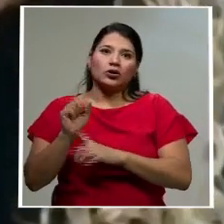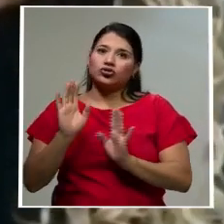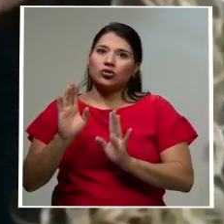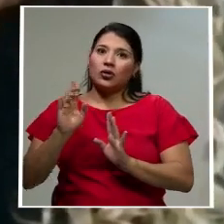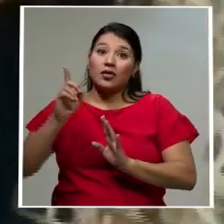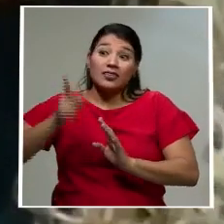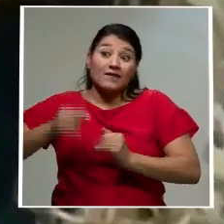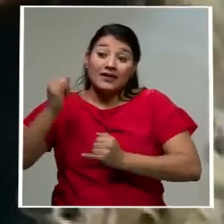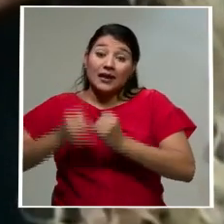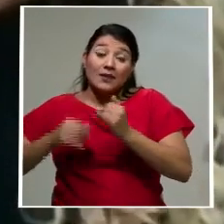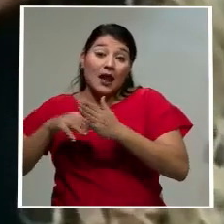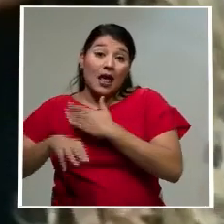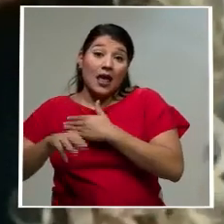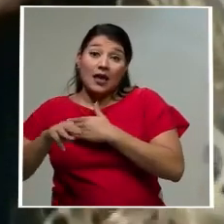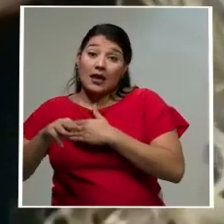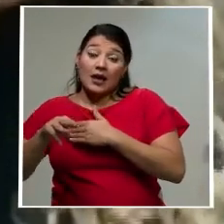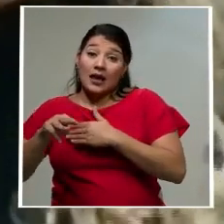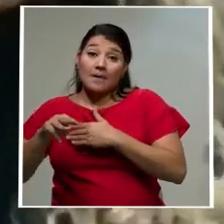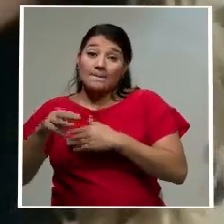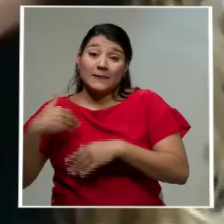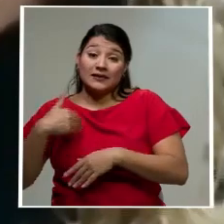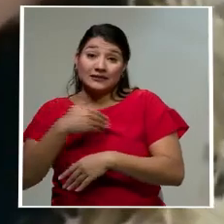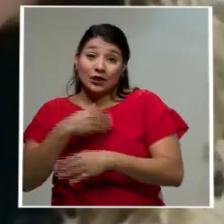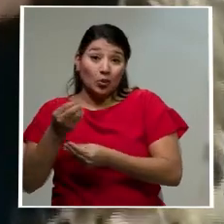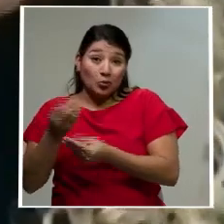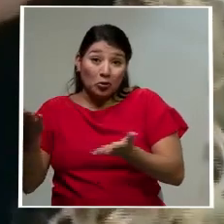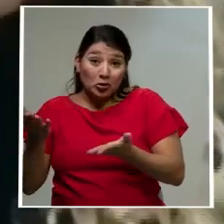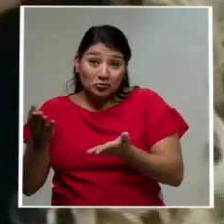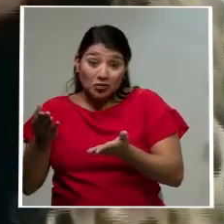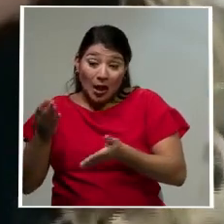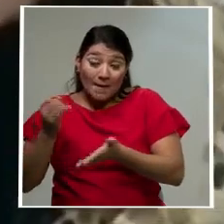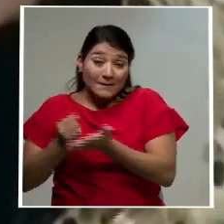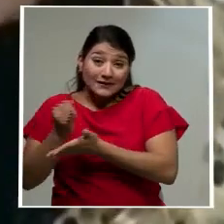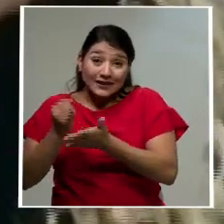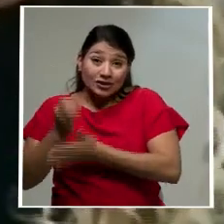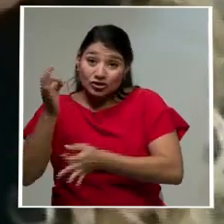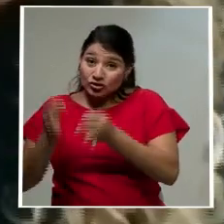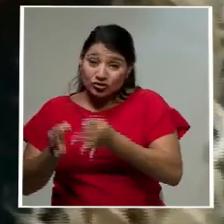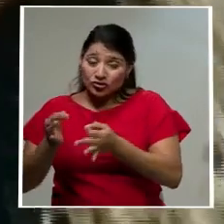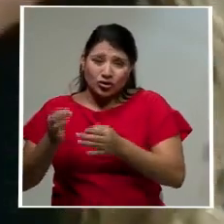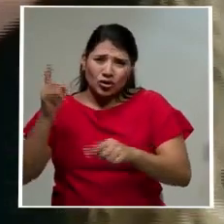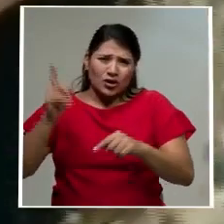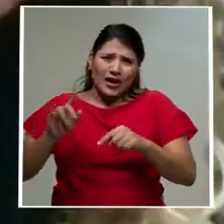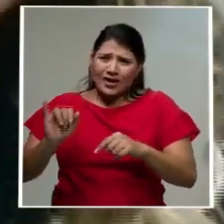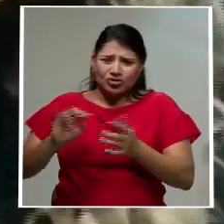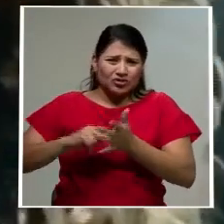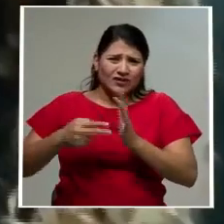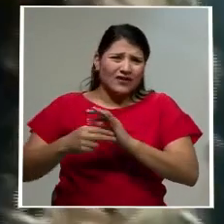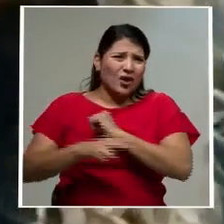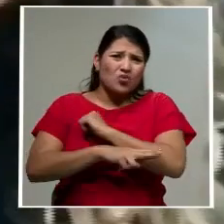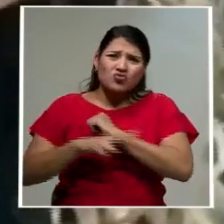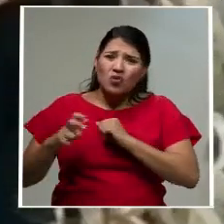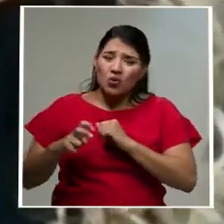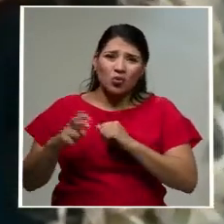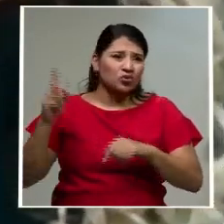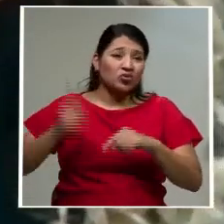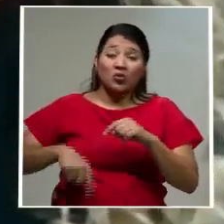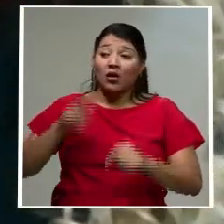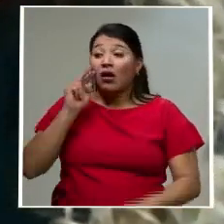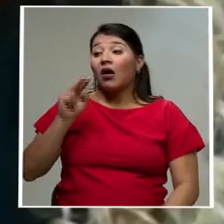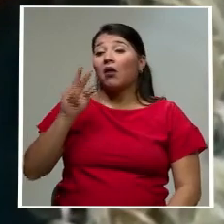Público. Justamente. No es posible que a vista y paciencia de los costarricenses, esto es un robo a mano armada, ciertamente.